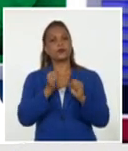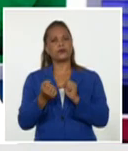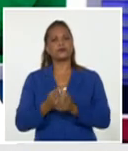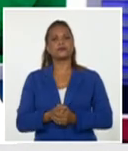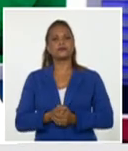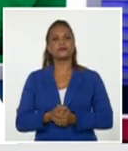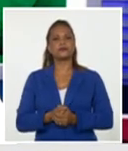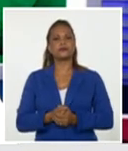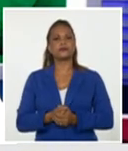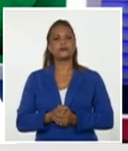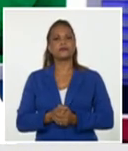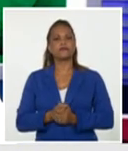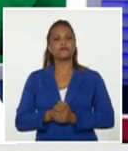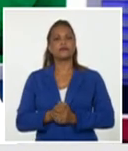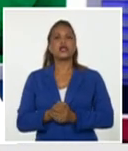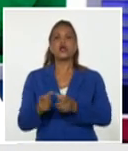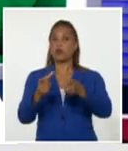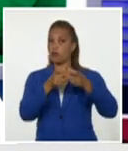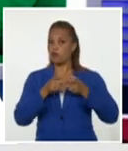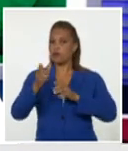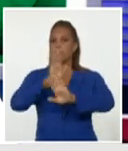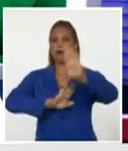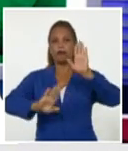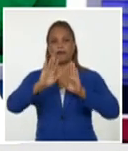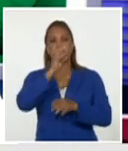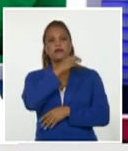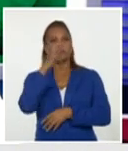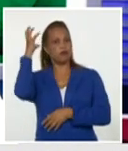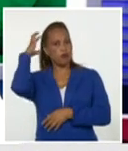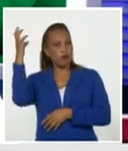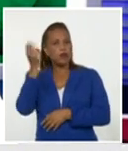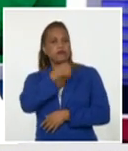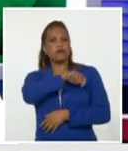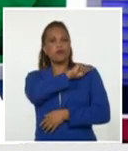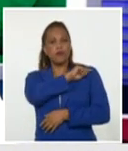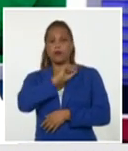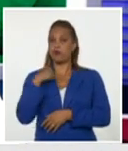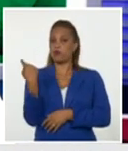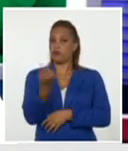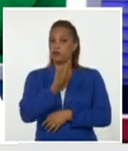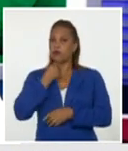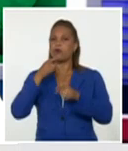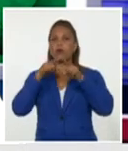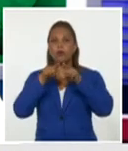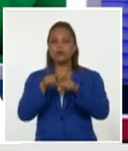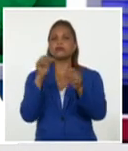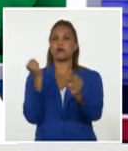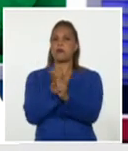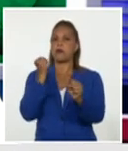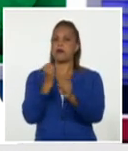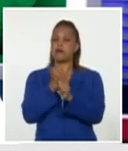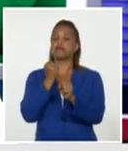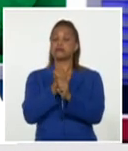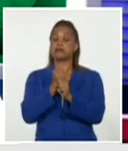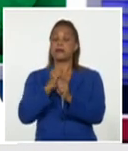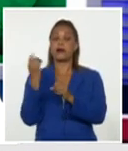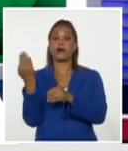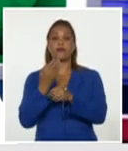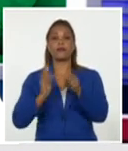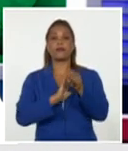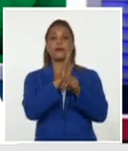su Consejo de Defensa, las autoridades, el pueblo, pero todavía falta un poco para que se